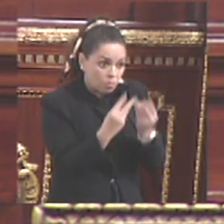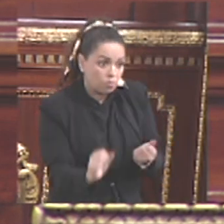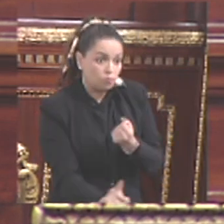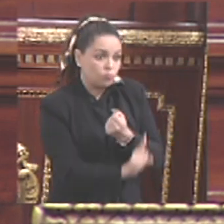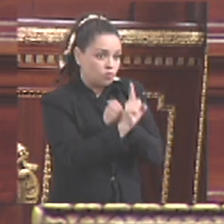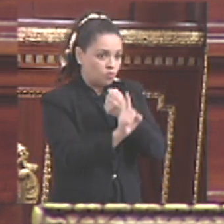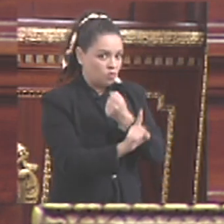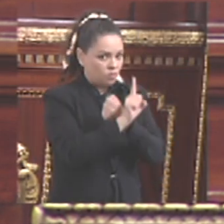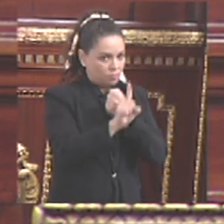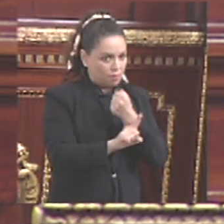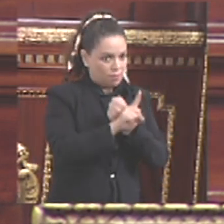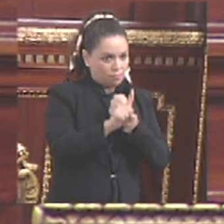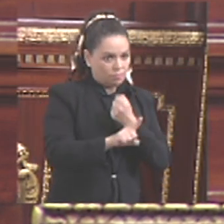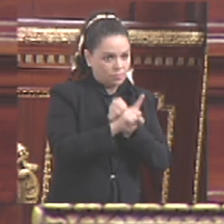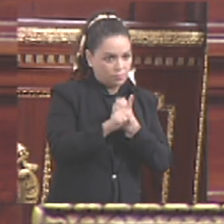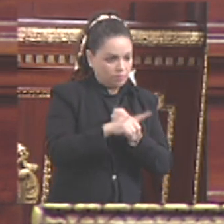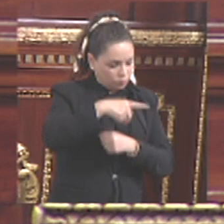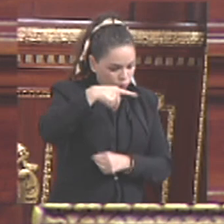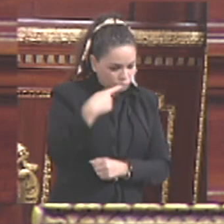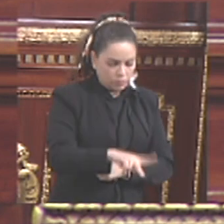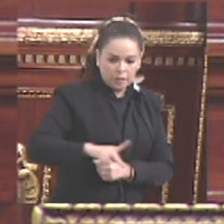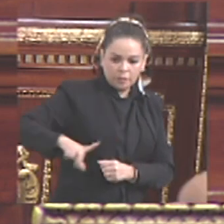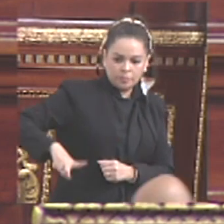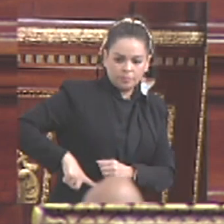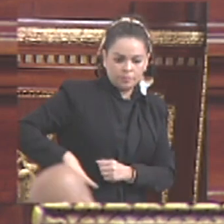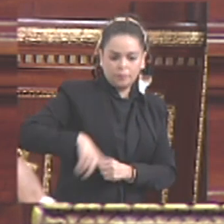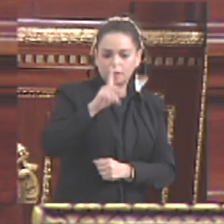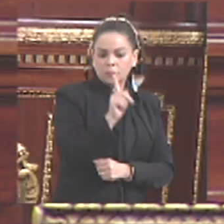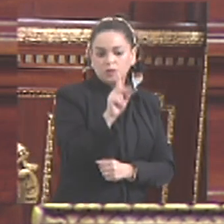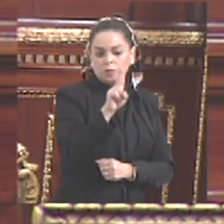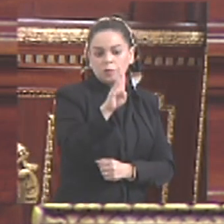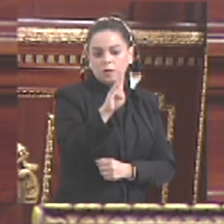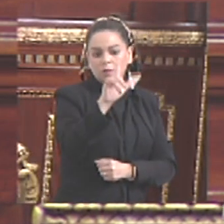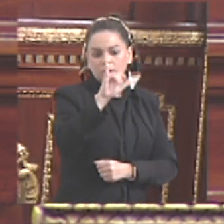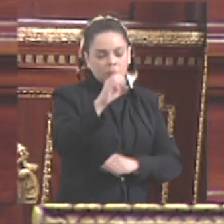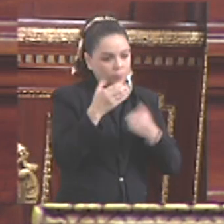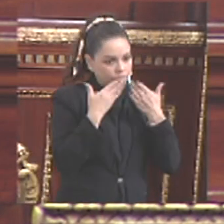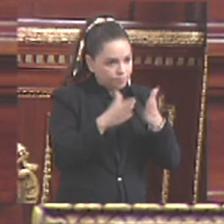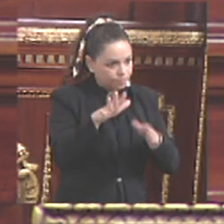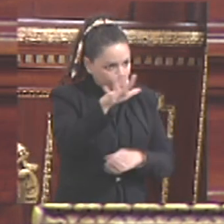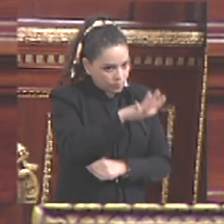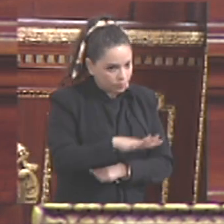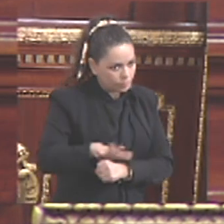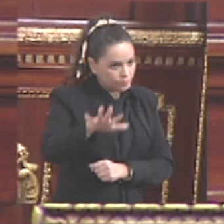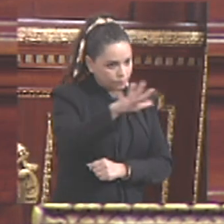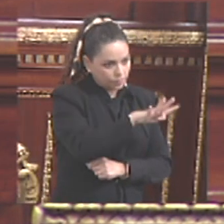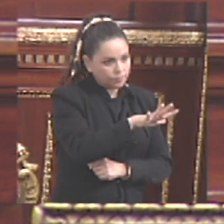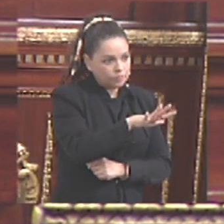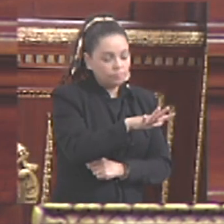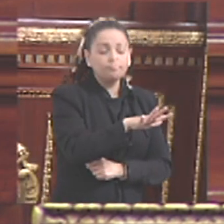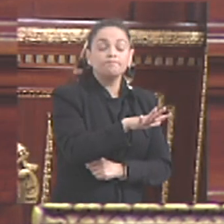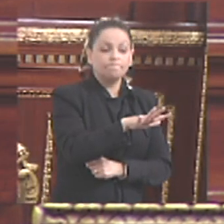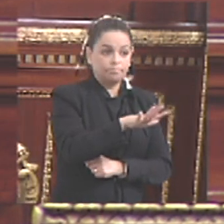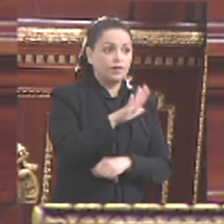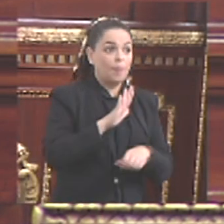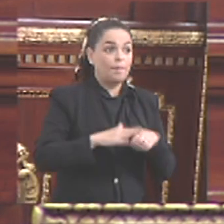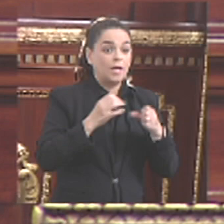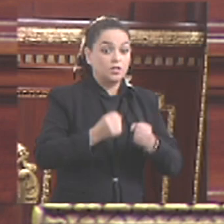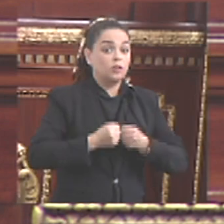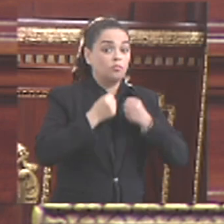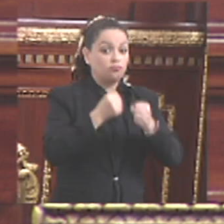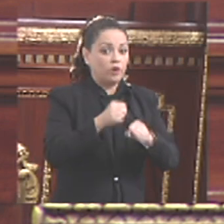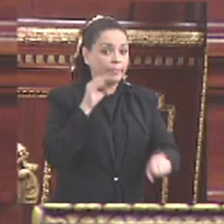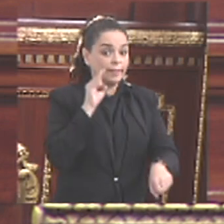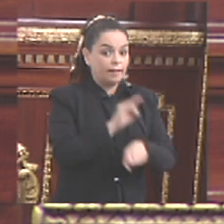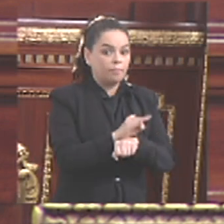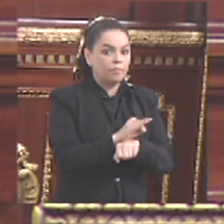públicos. Estoy convencido de que la participación se fortalece cuando la ciudadanía identifica que